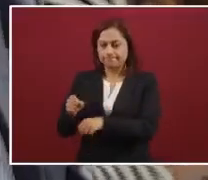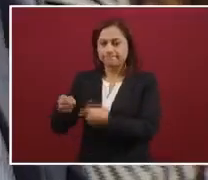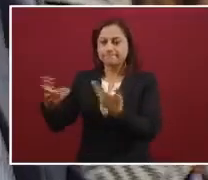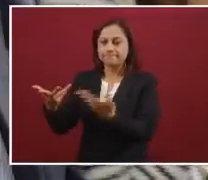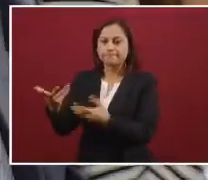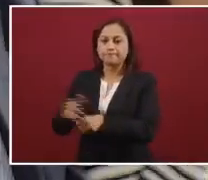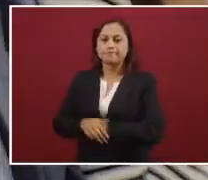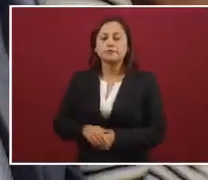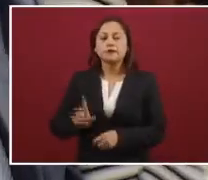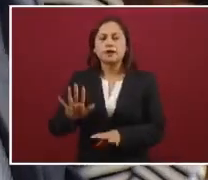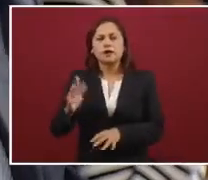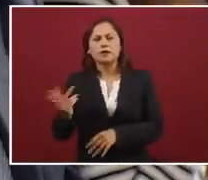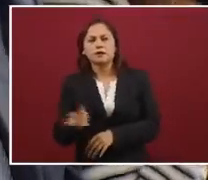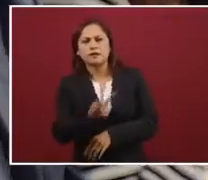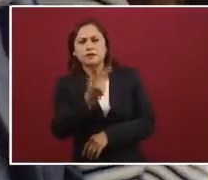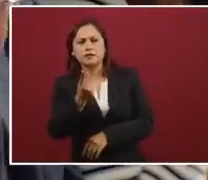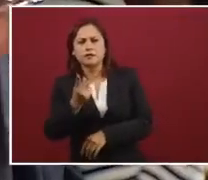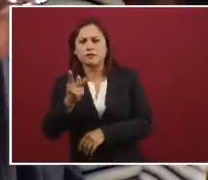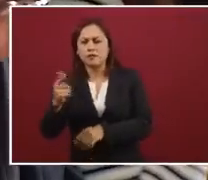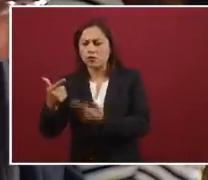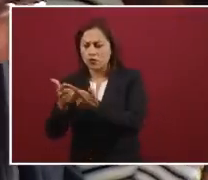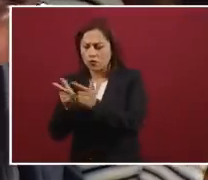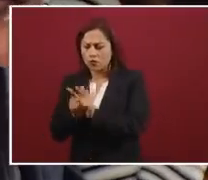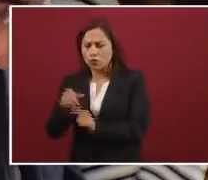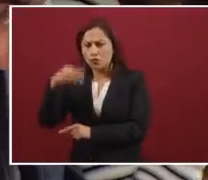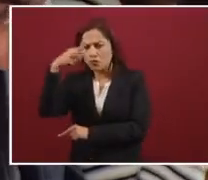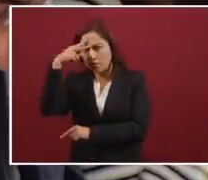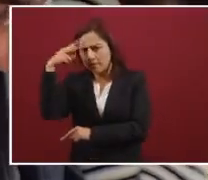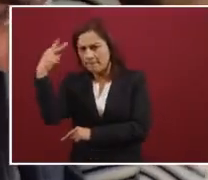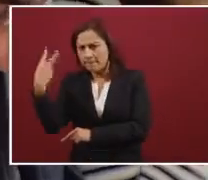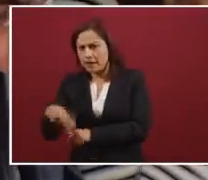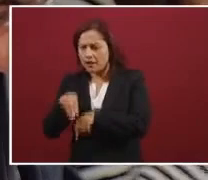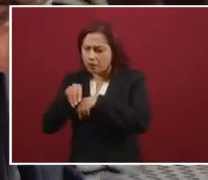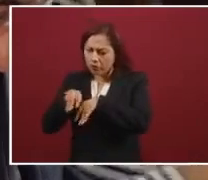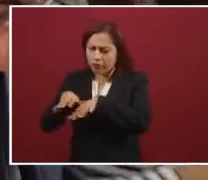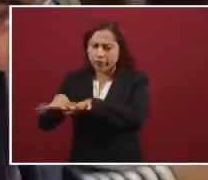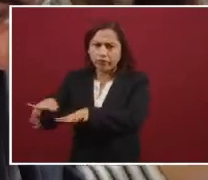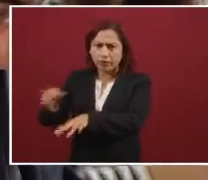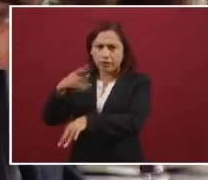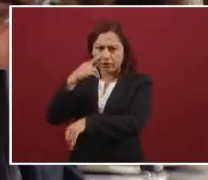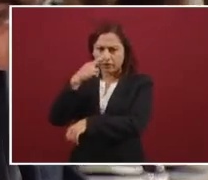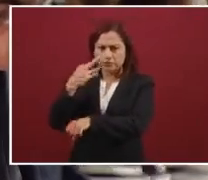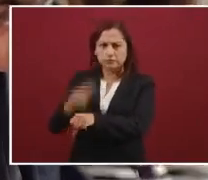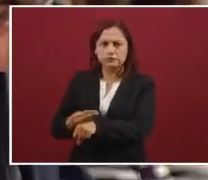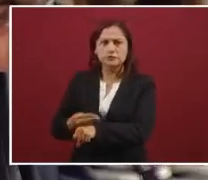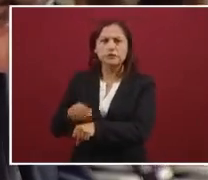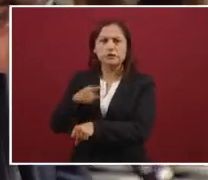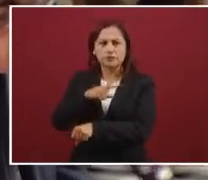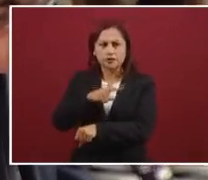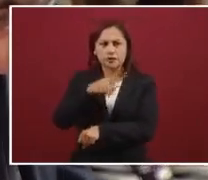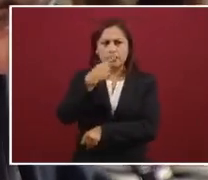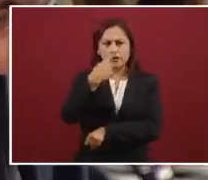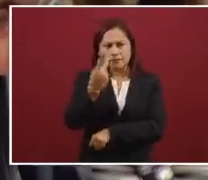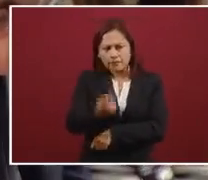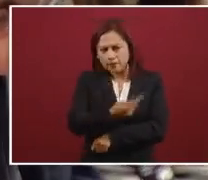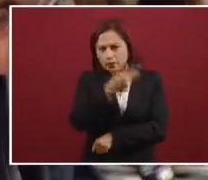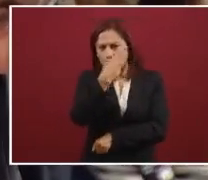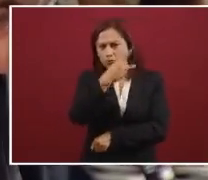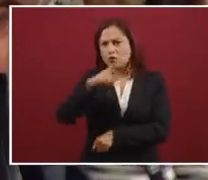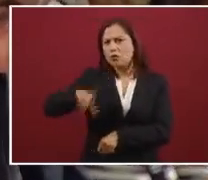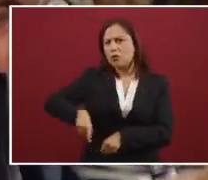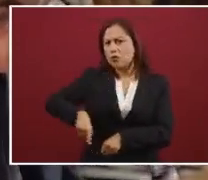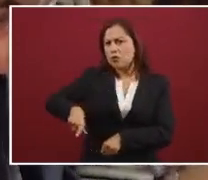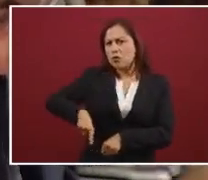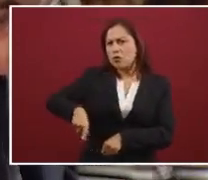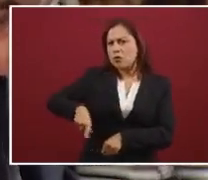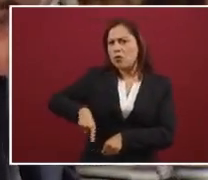misma empresa, por Grupo México, ¿va a tomar su gobierno pues medidas, va a retomar el tema de